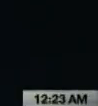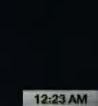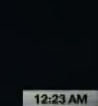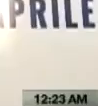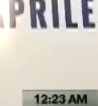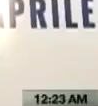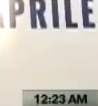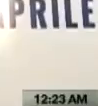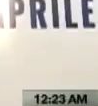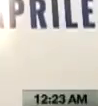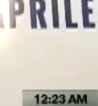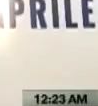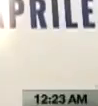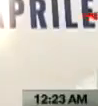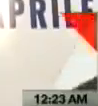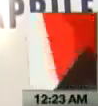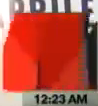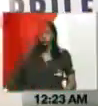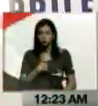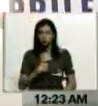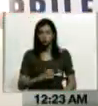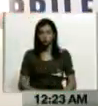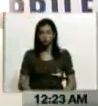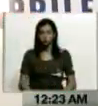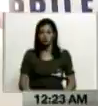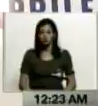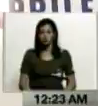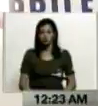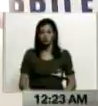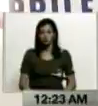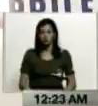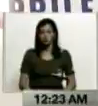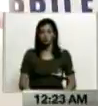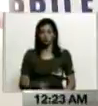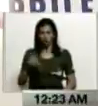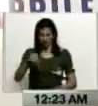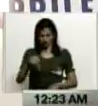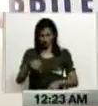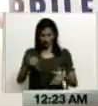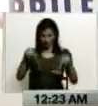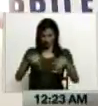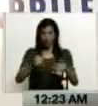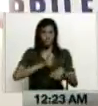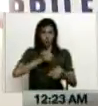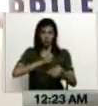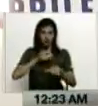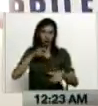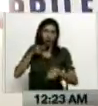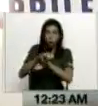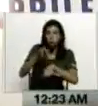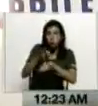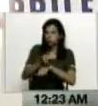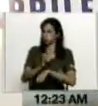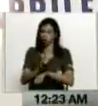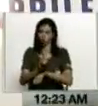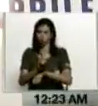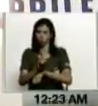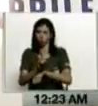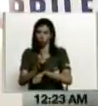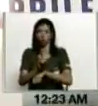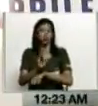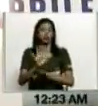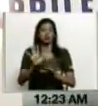veas si bien si bien Yo no no no se trata de convertir esto en un espacio de acusación